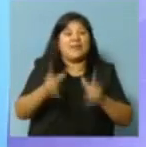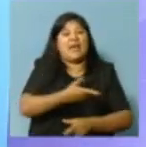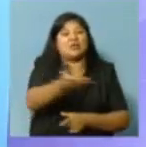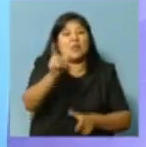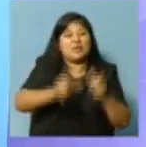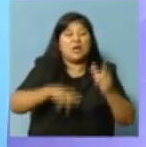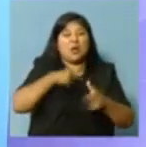comunicación